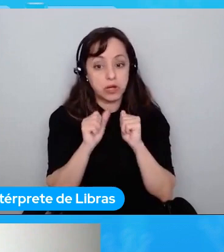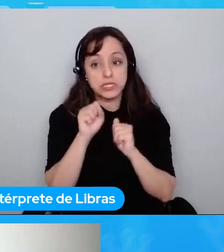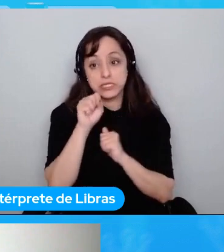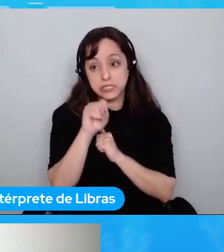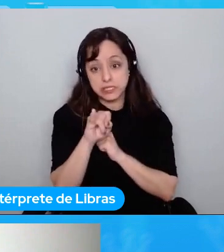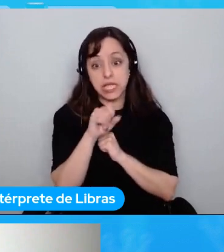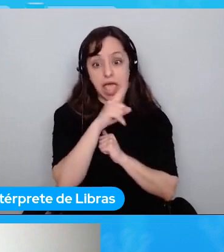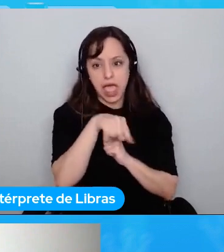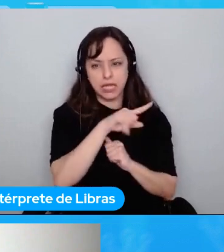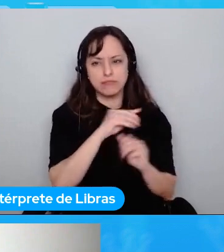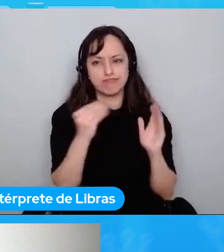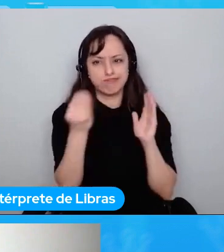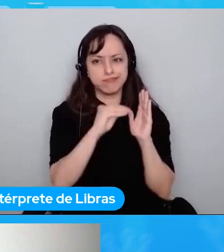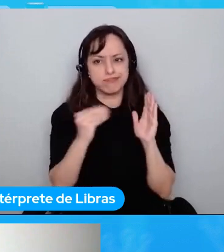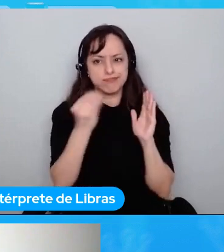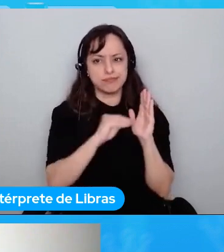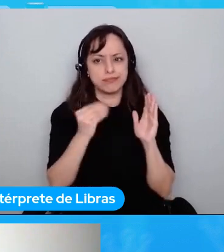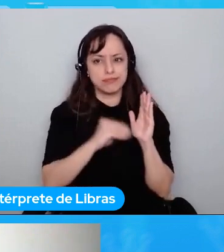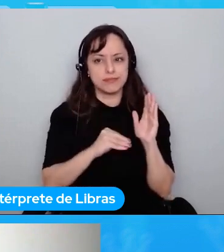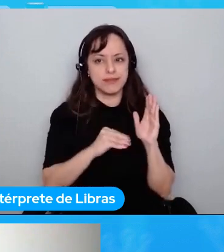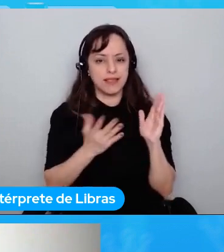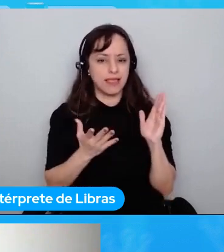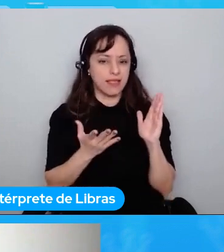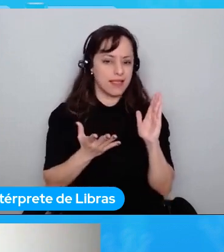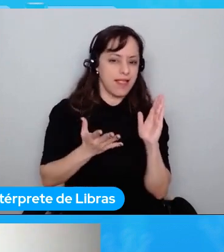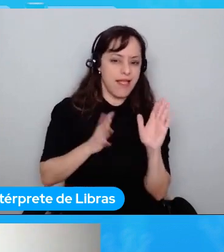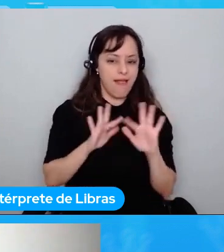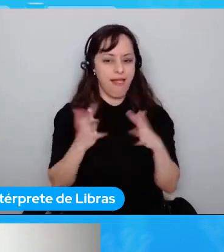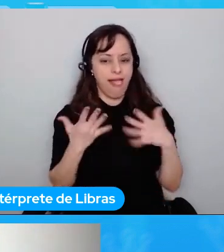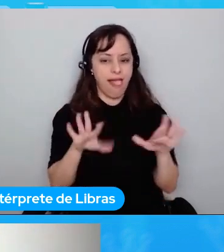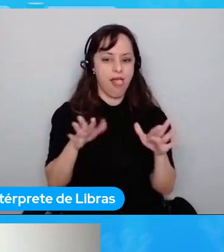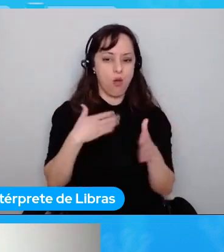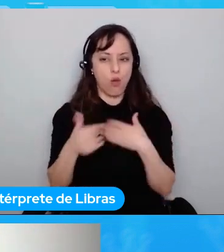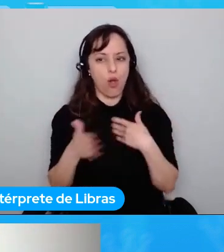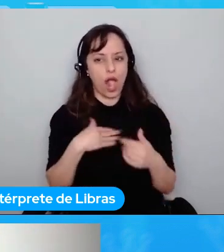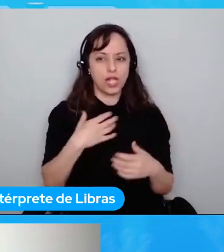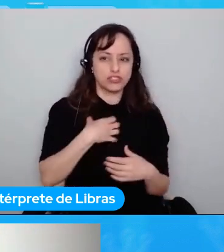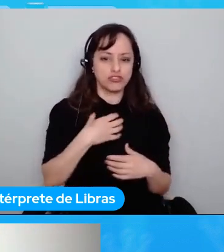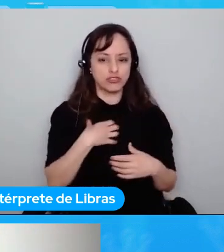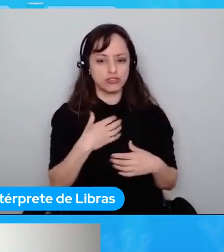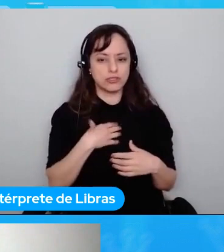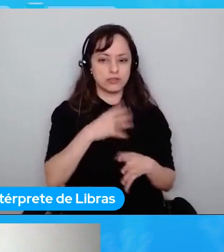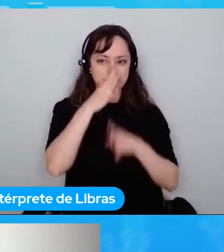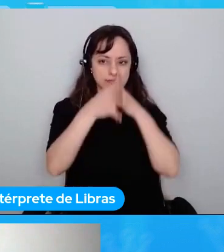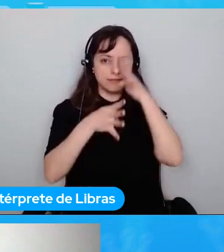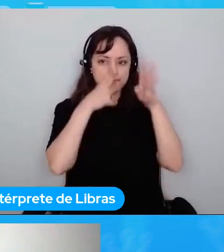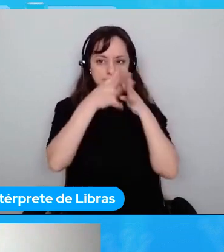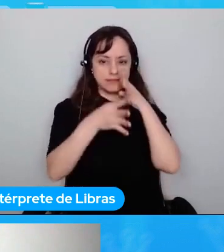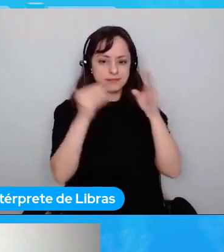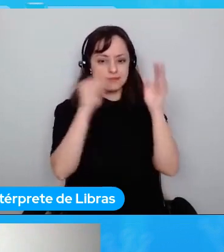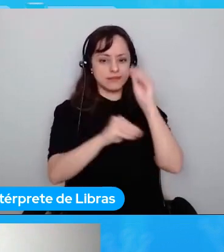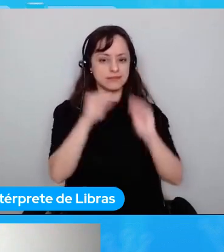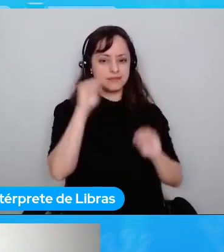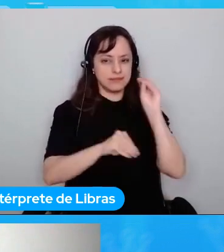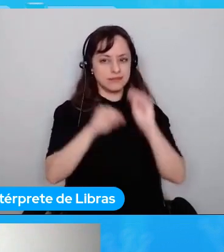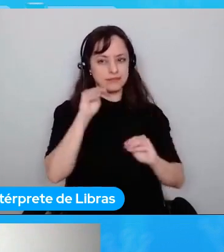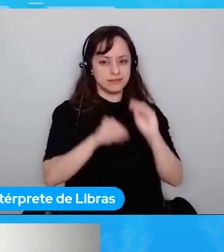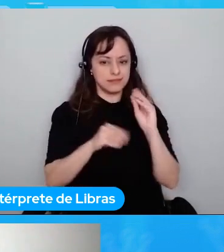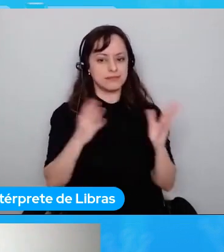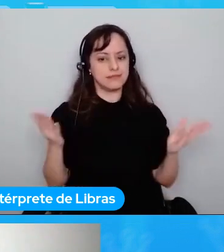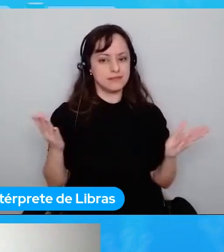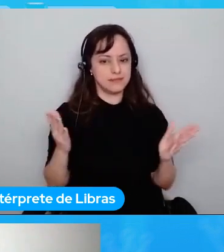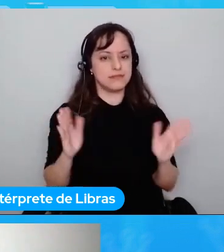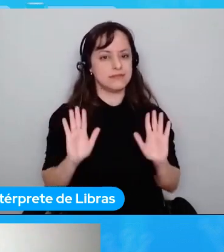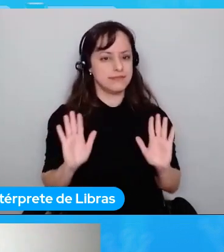rellenen esa información de manera, vamos a decir, casi aleatoria y no respetando algunas medidas o métricas que tenemos para hacer